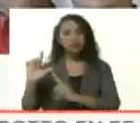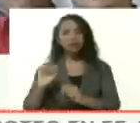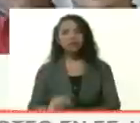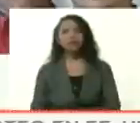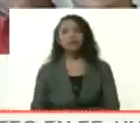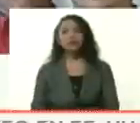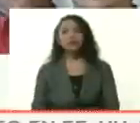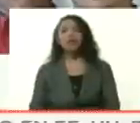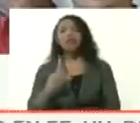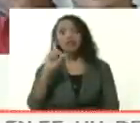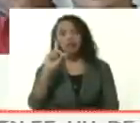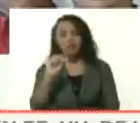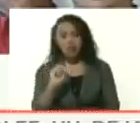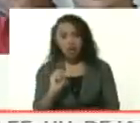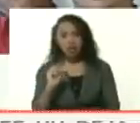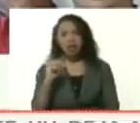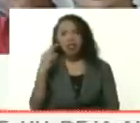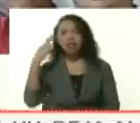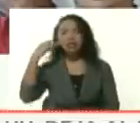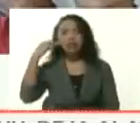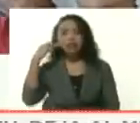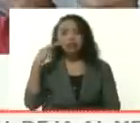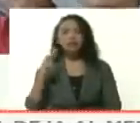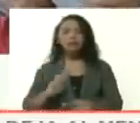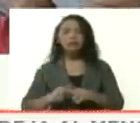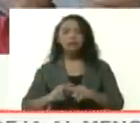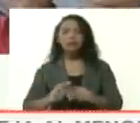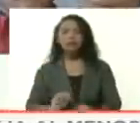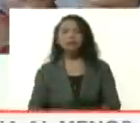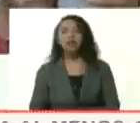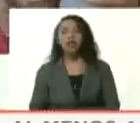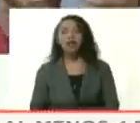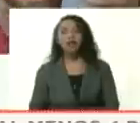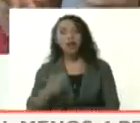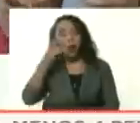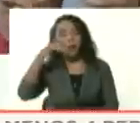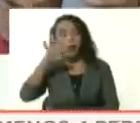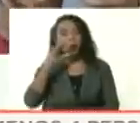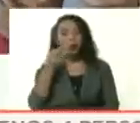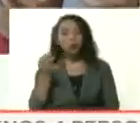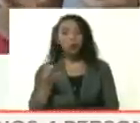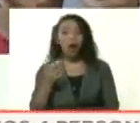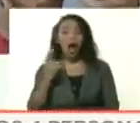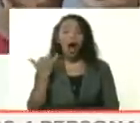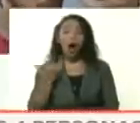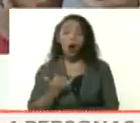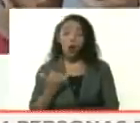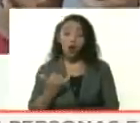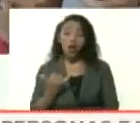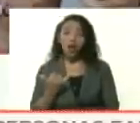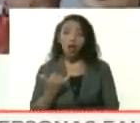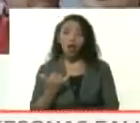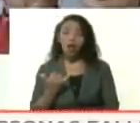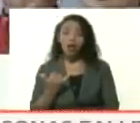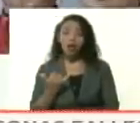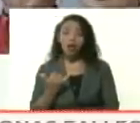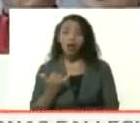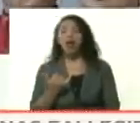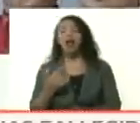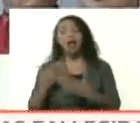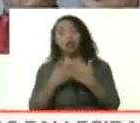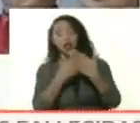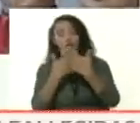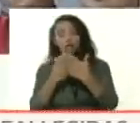hicimos afrodescendientes de los pueblos originarios. Nos toca ahora el de los estudiantes,